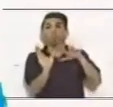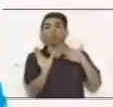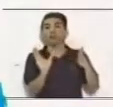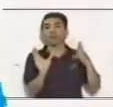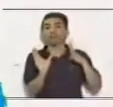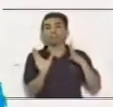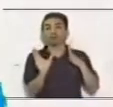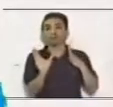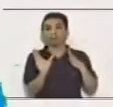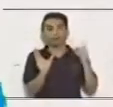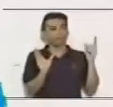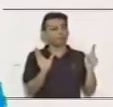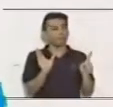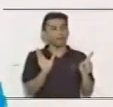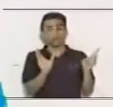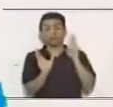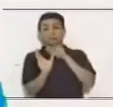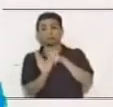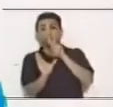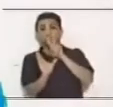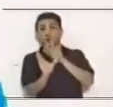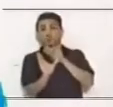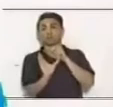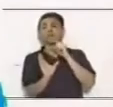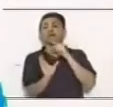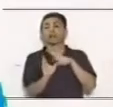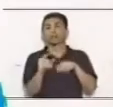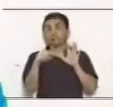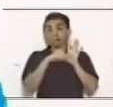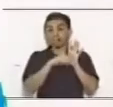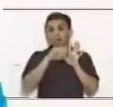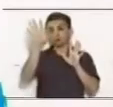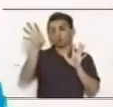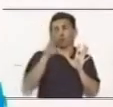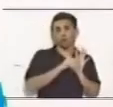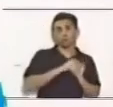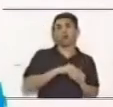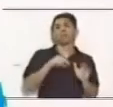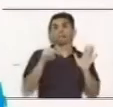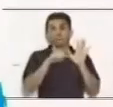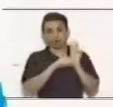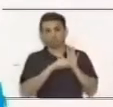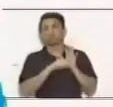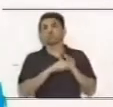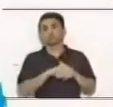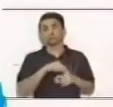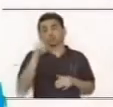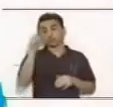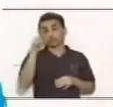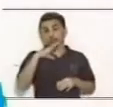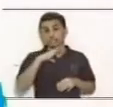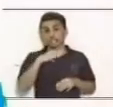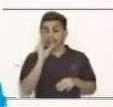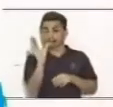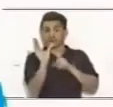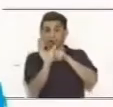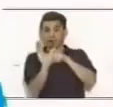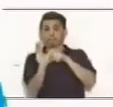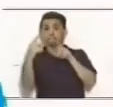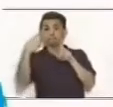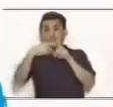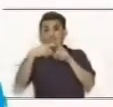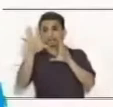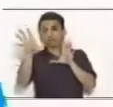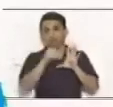segundo. En este caso, como es menos, la respuesta tiene menos. Si tuviera más, la respuesta fuera más. Y